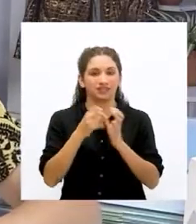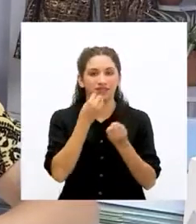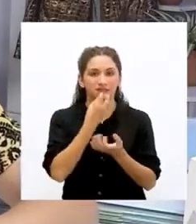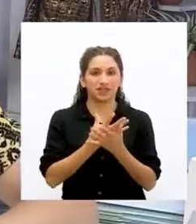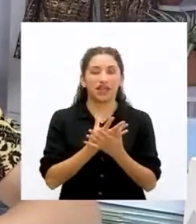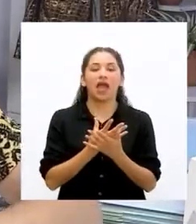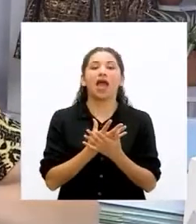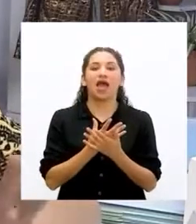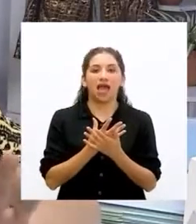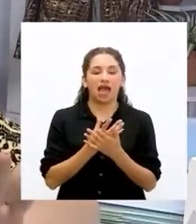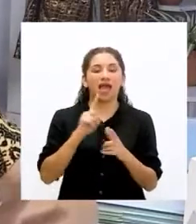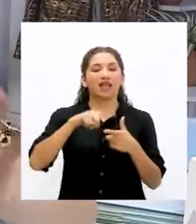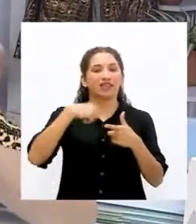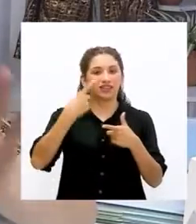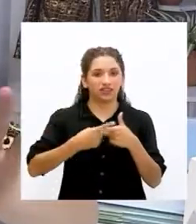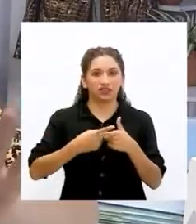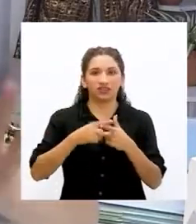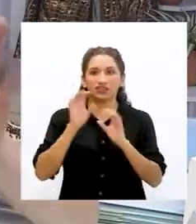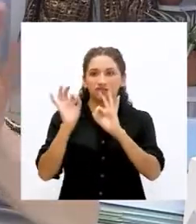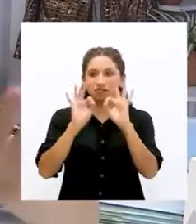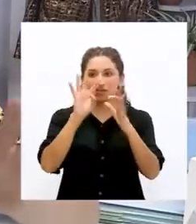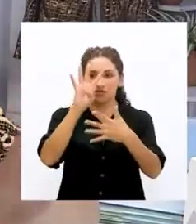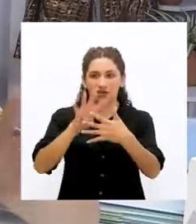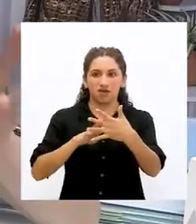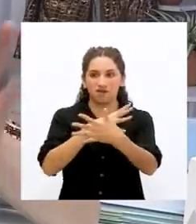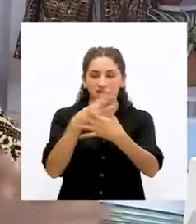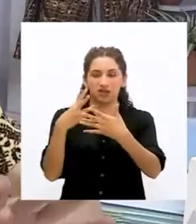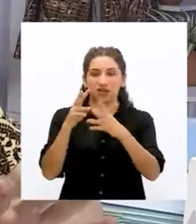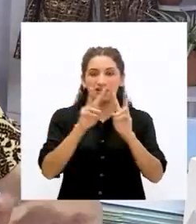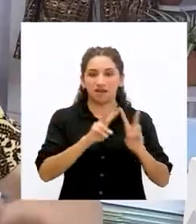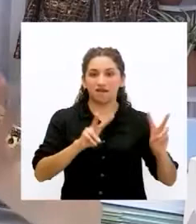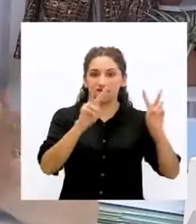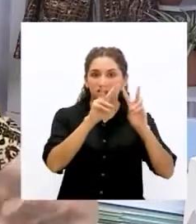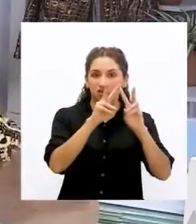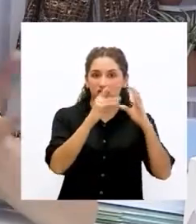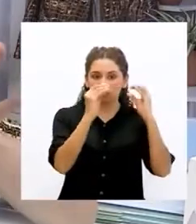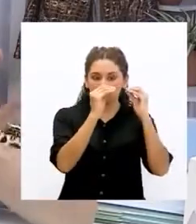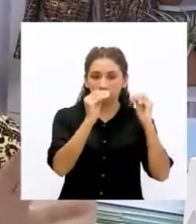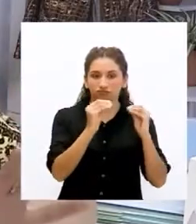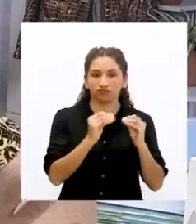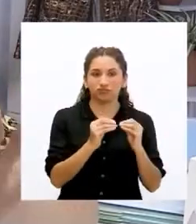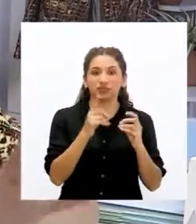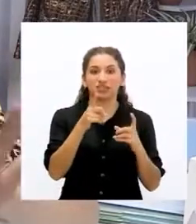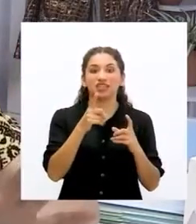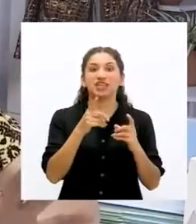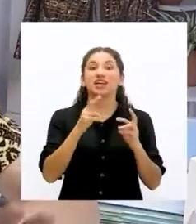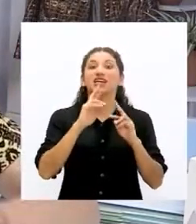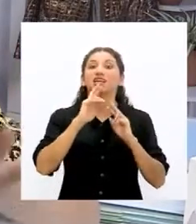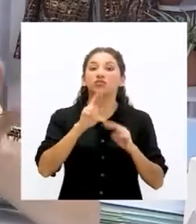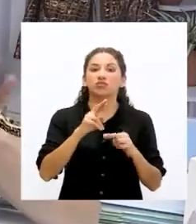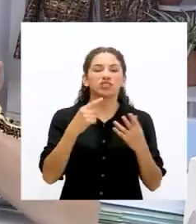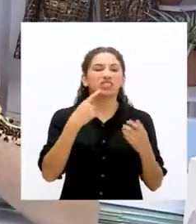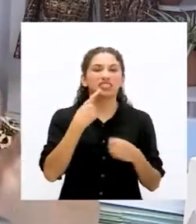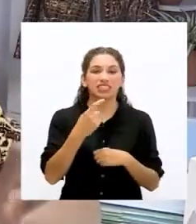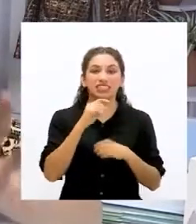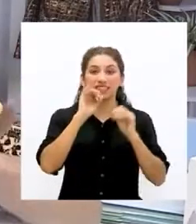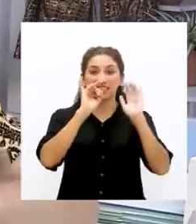Entonces, según la tabla y los valores en la frecuencia porcentual, los resultados nos indican que